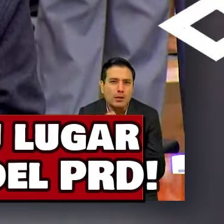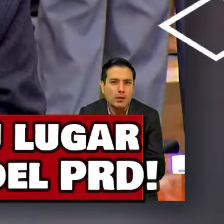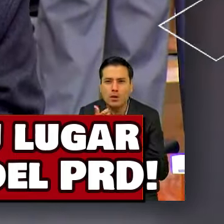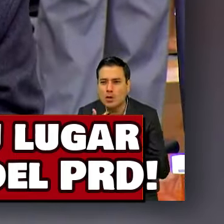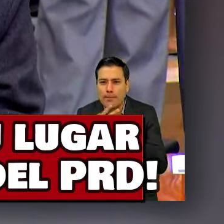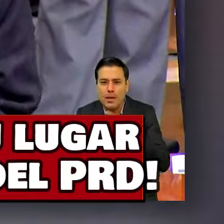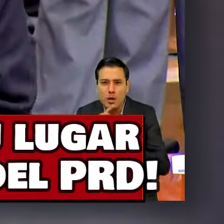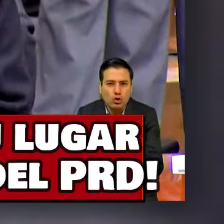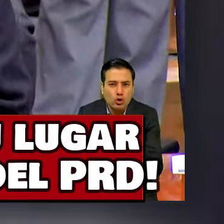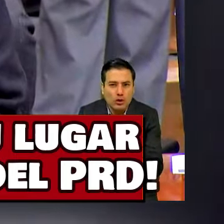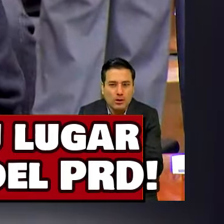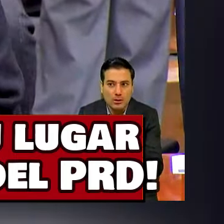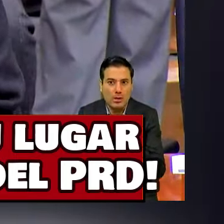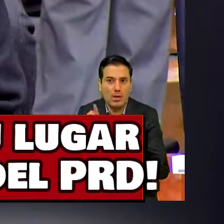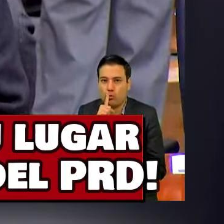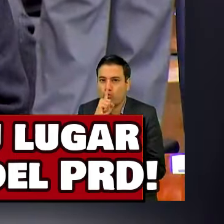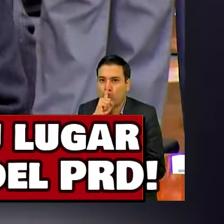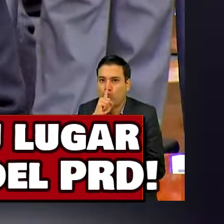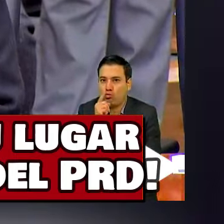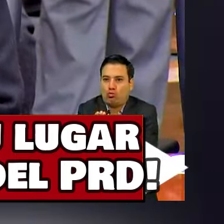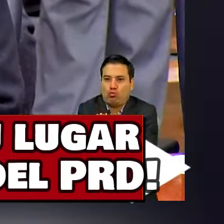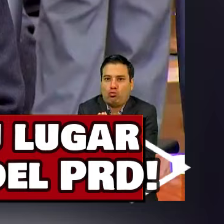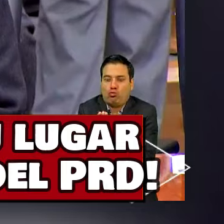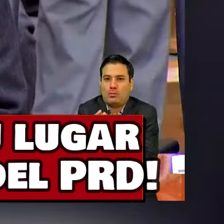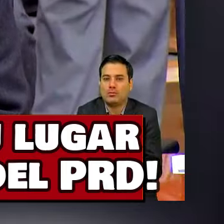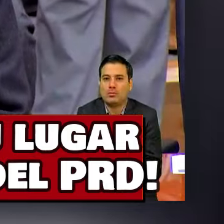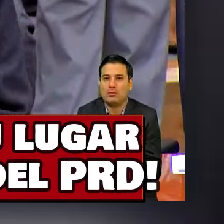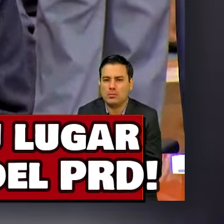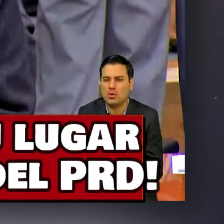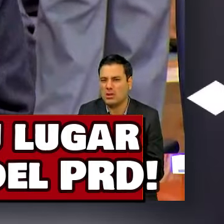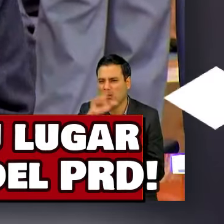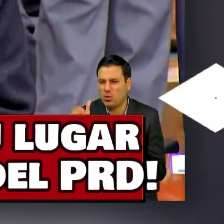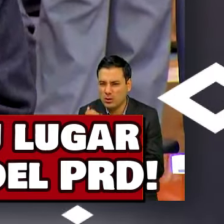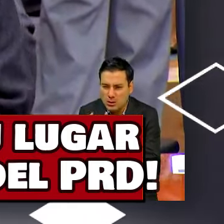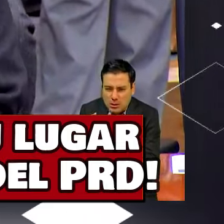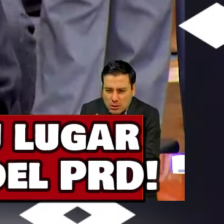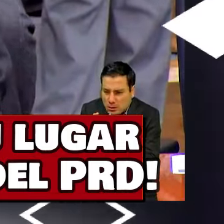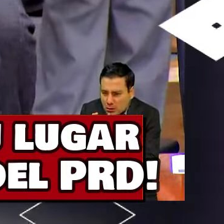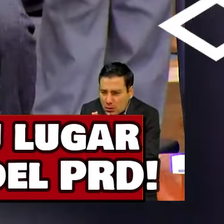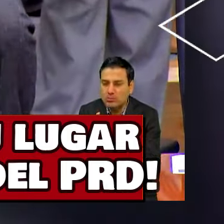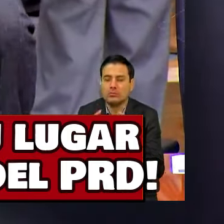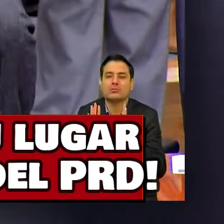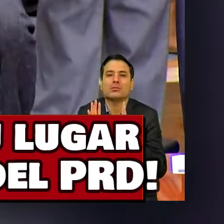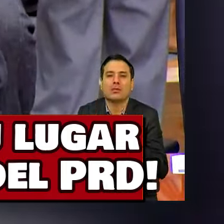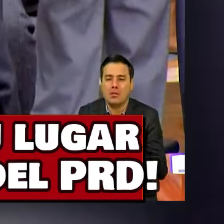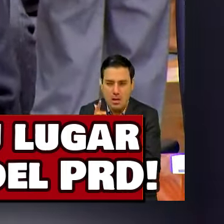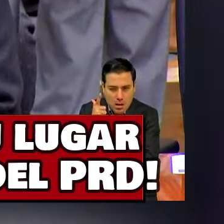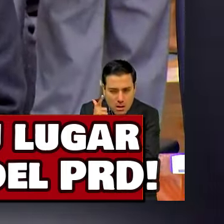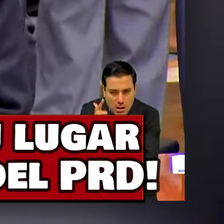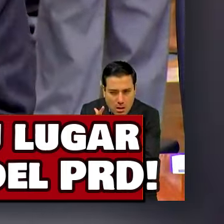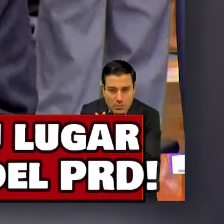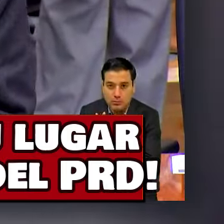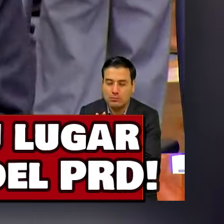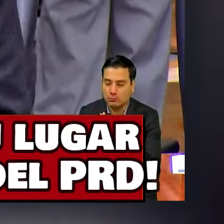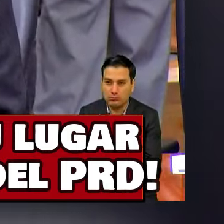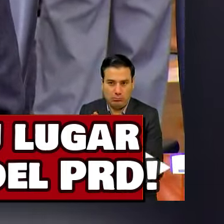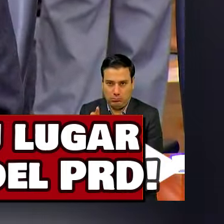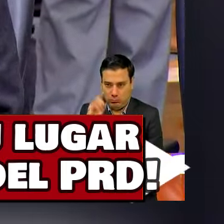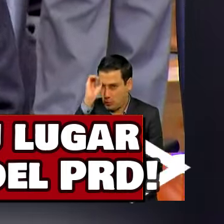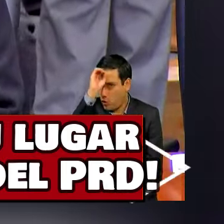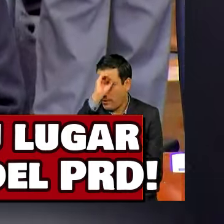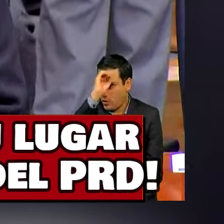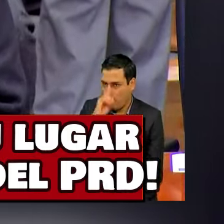quiso ocultar, y que a pesar de ello fue posible detectar, y comparto con él la preocupación de que ese tema debería